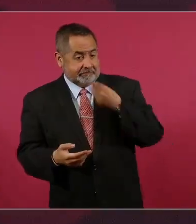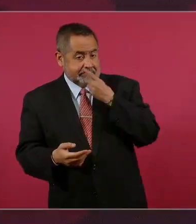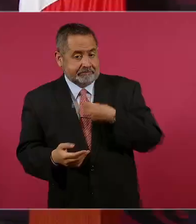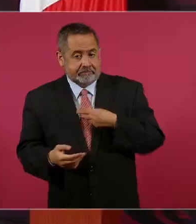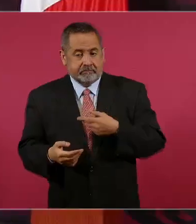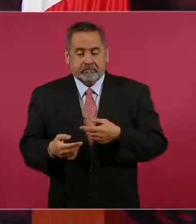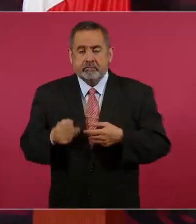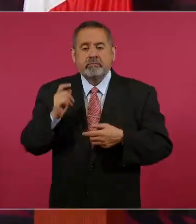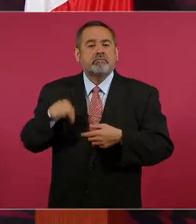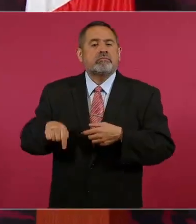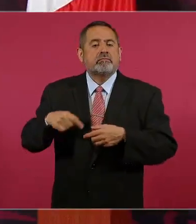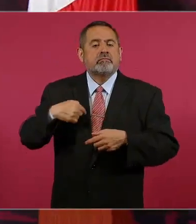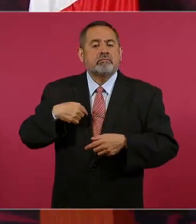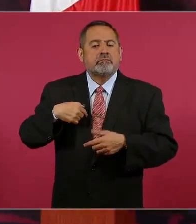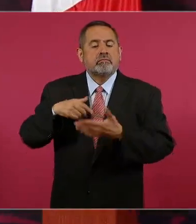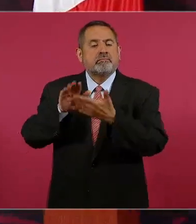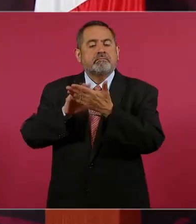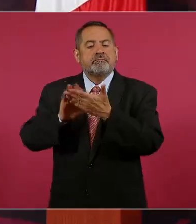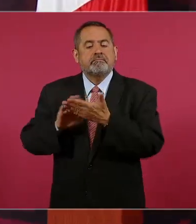borre